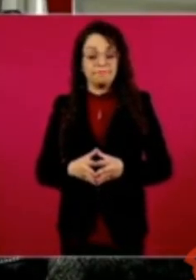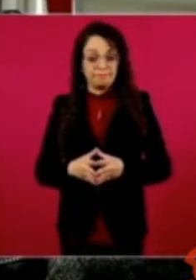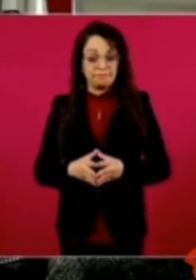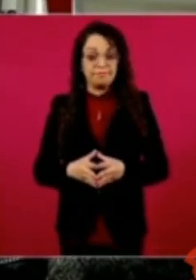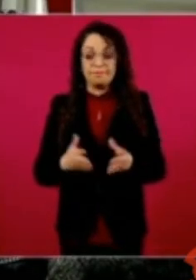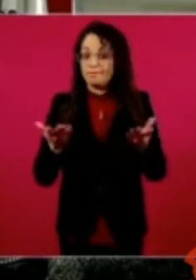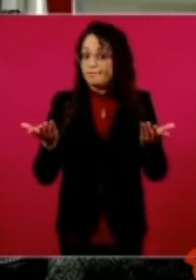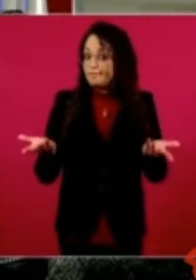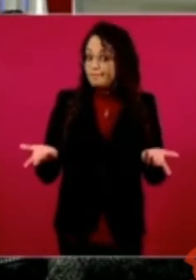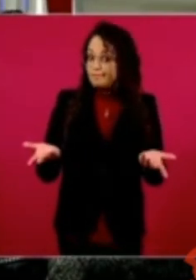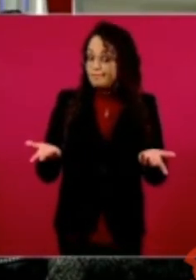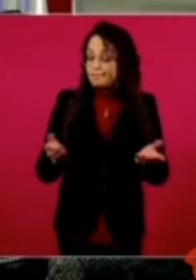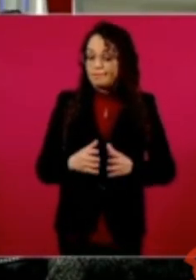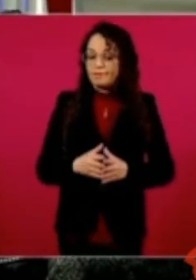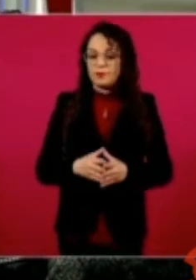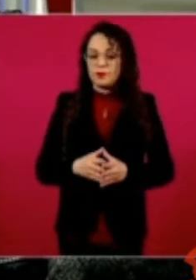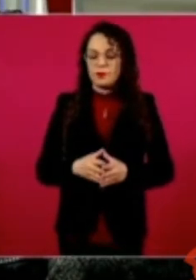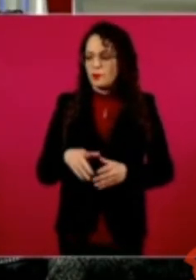no tiene ser.